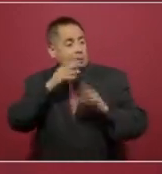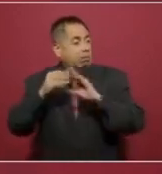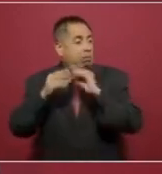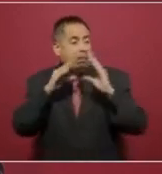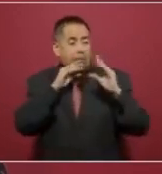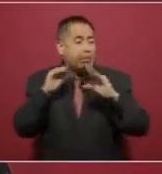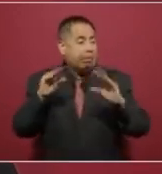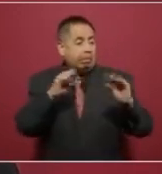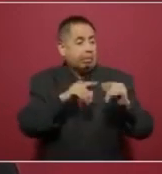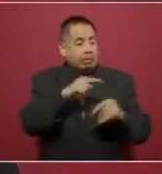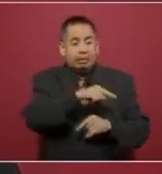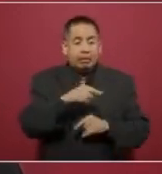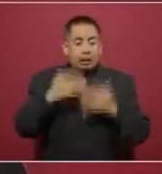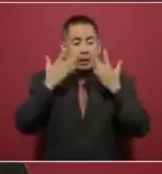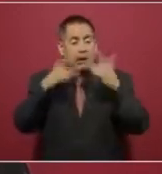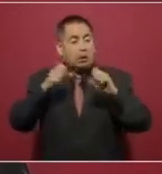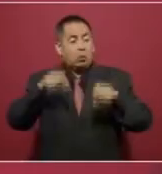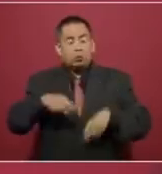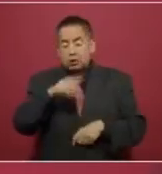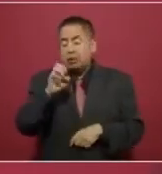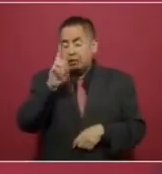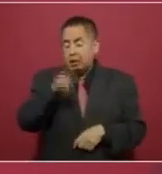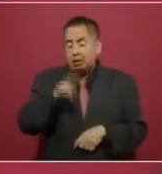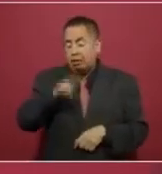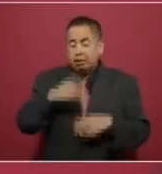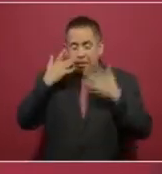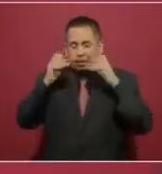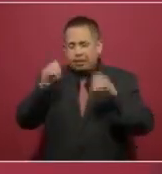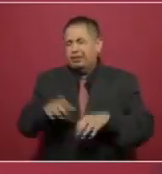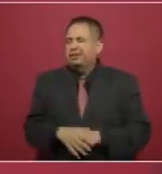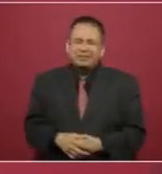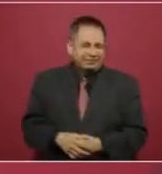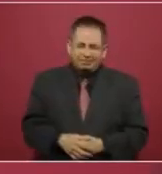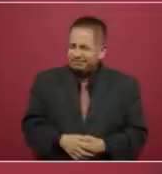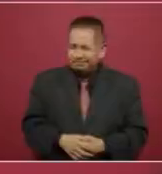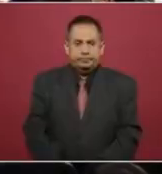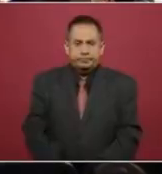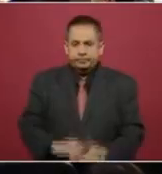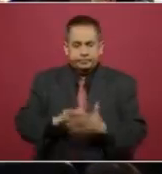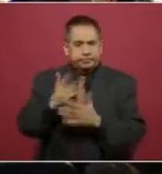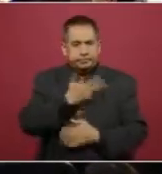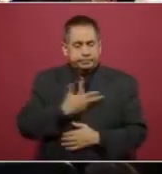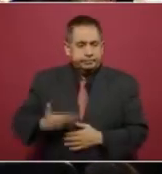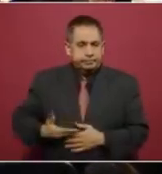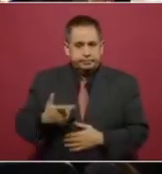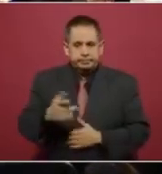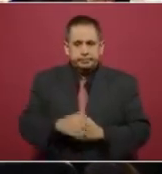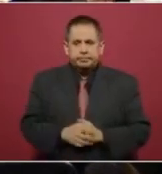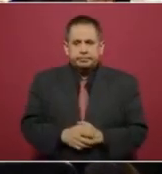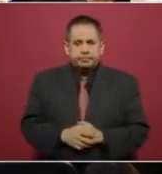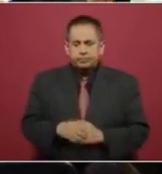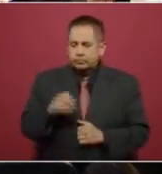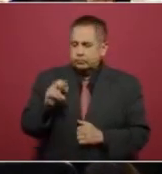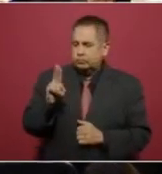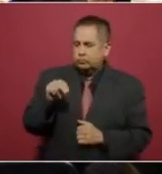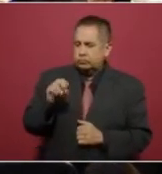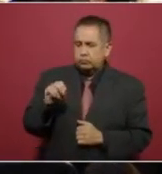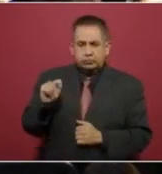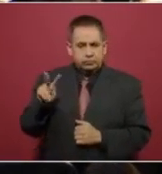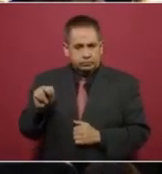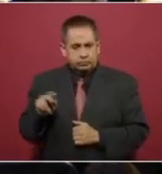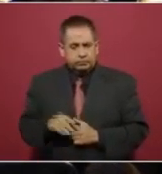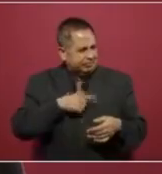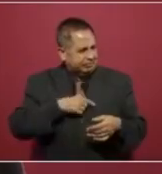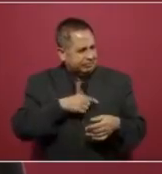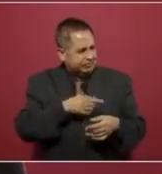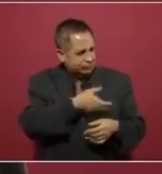Lo de la supuesta renuncia de Marcelo Ebrard. Tienen que tomar más flor, té de flor